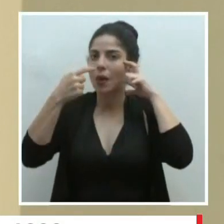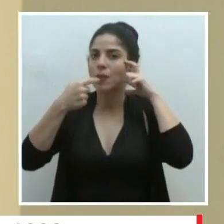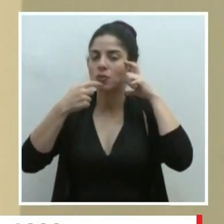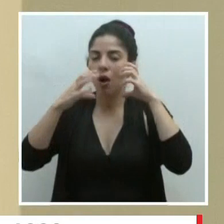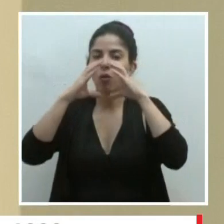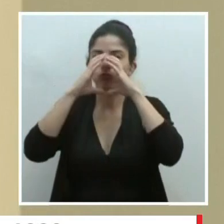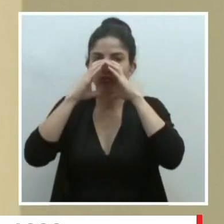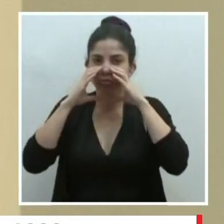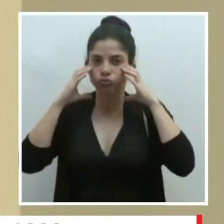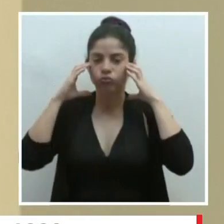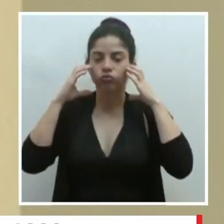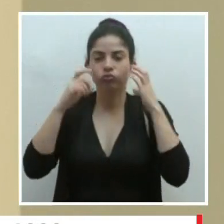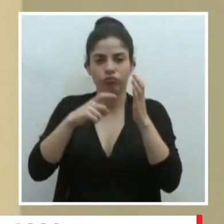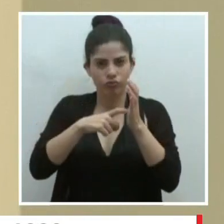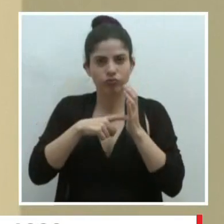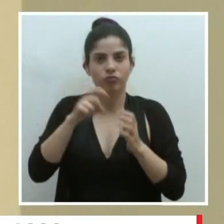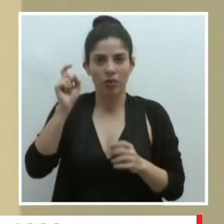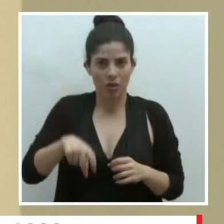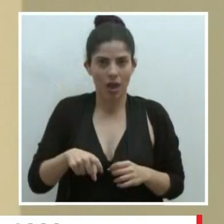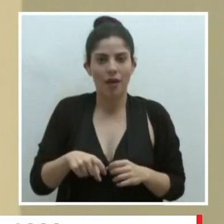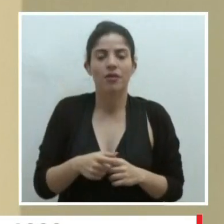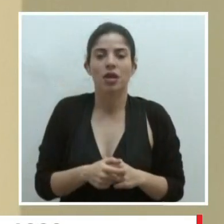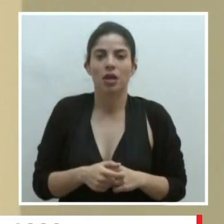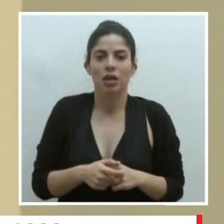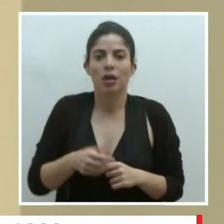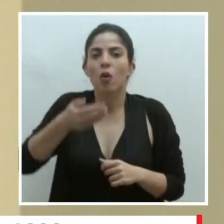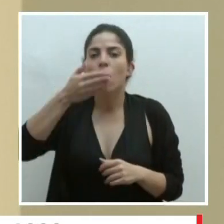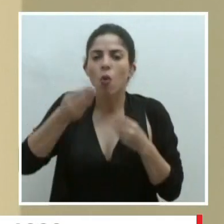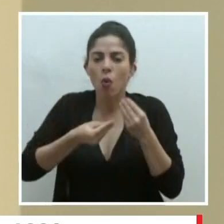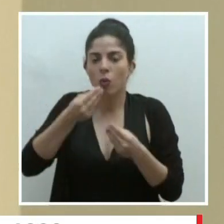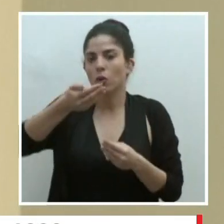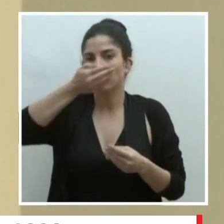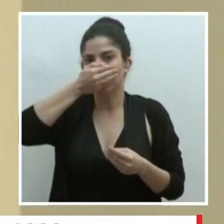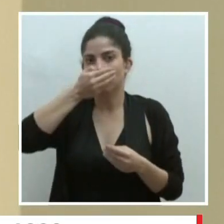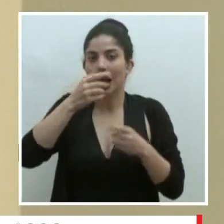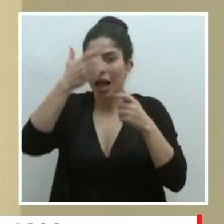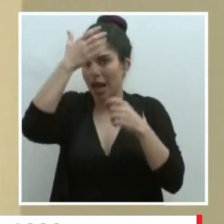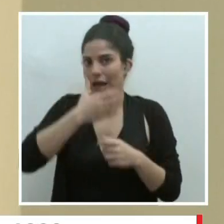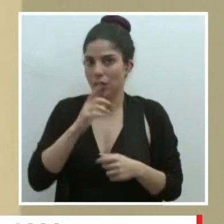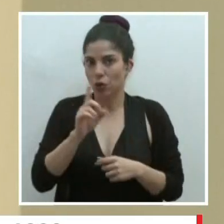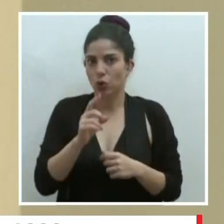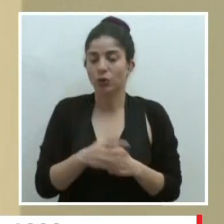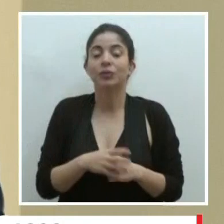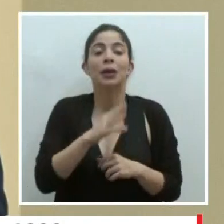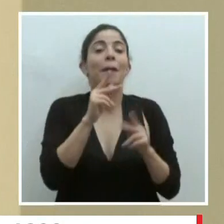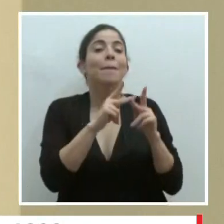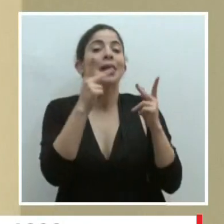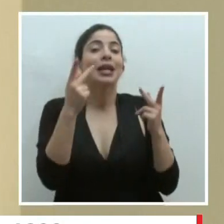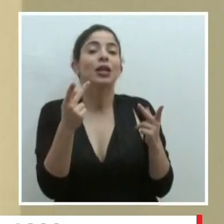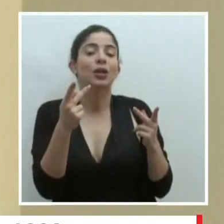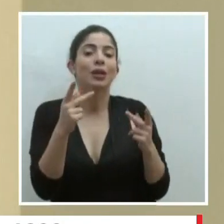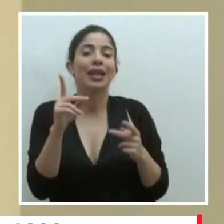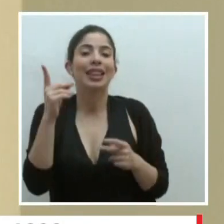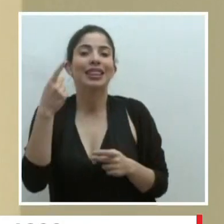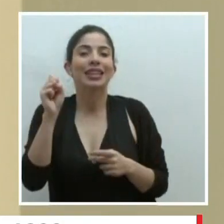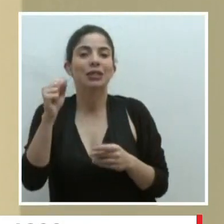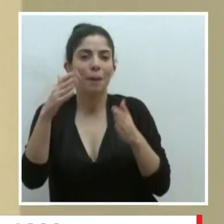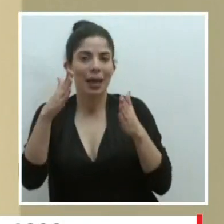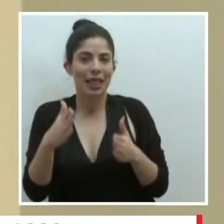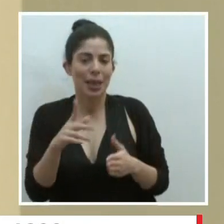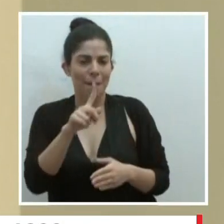más estricta, que sería justamente el cubrebocas, no la careta. Y el periódico El